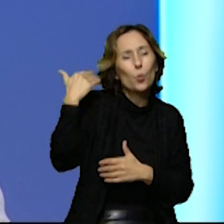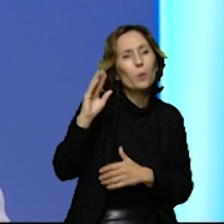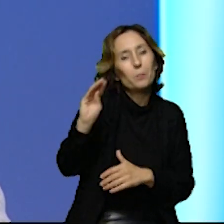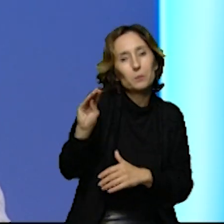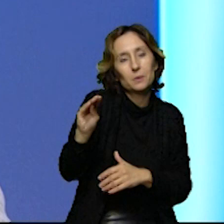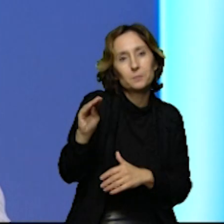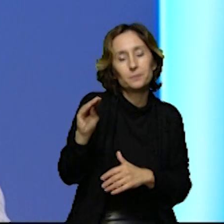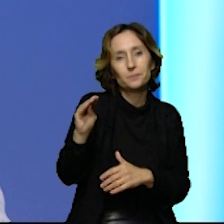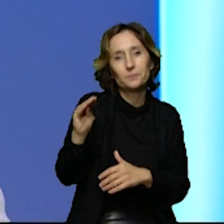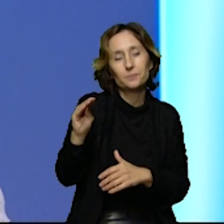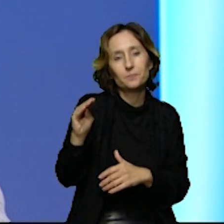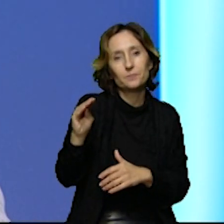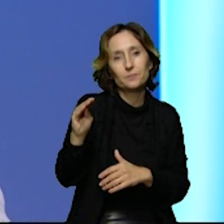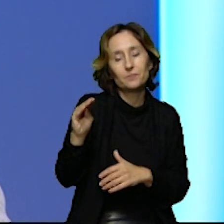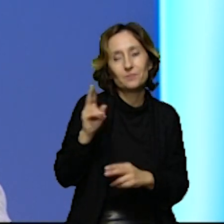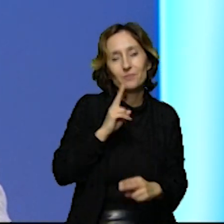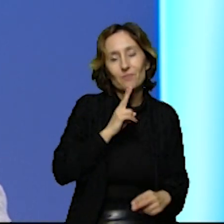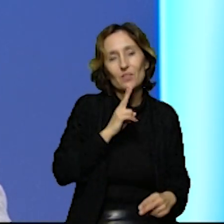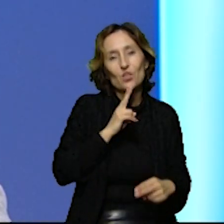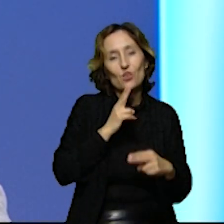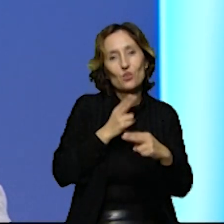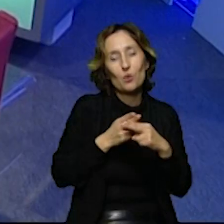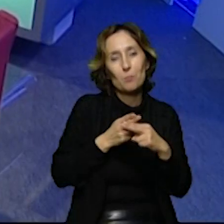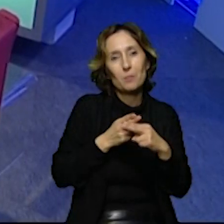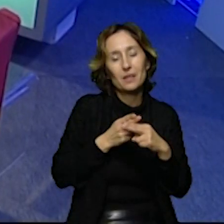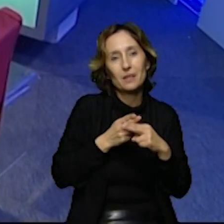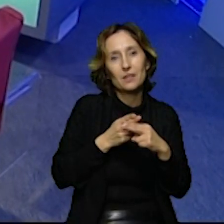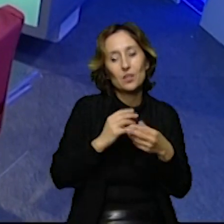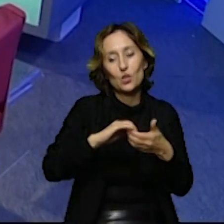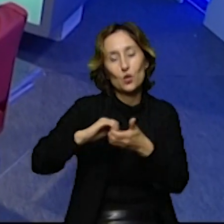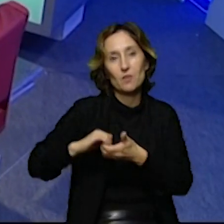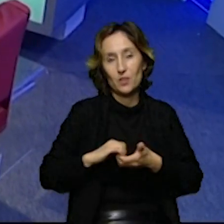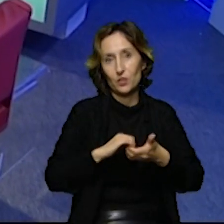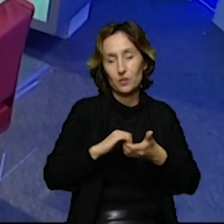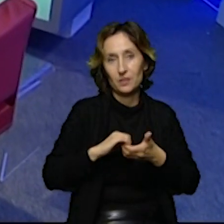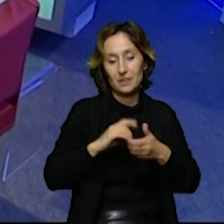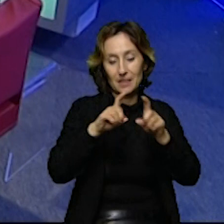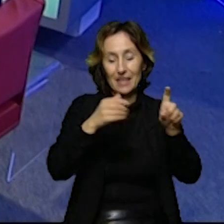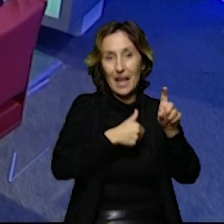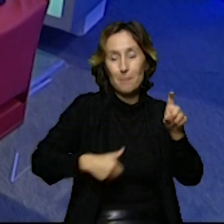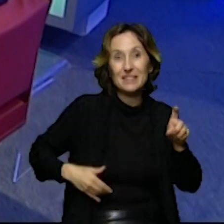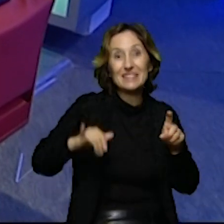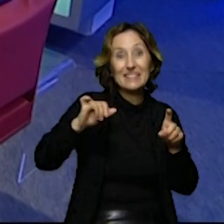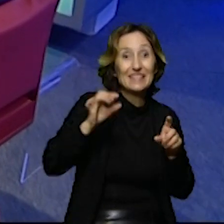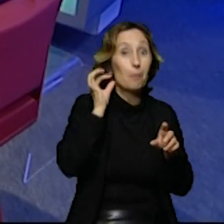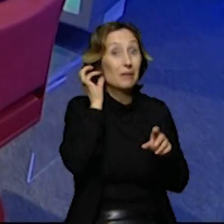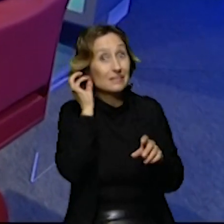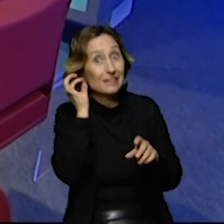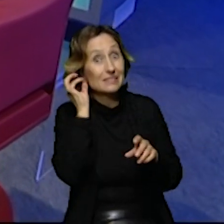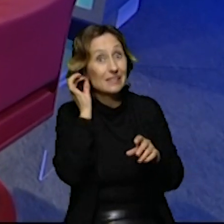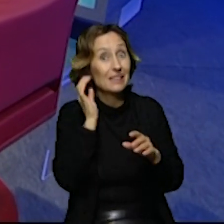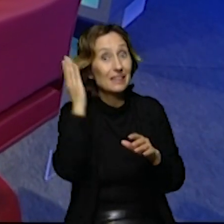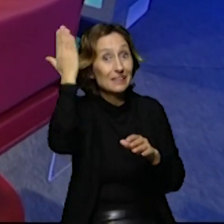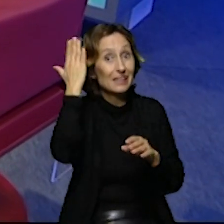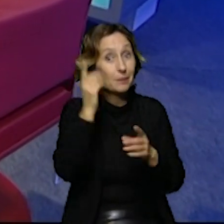que si iban a cambiar el nombre de la Confederación de Empresarios y Empresarias de Navarra. Veo